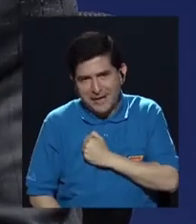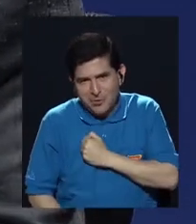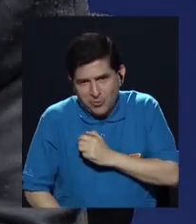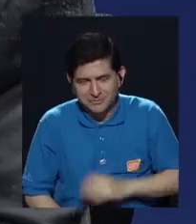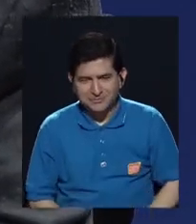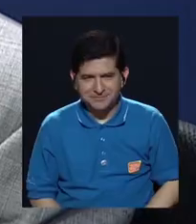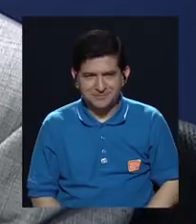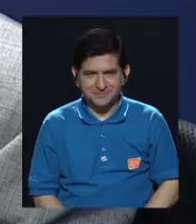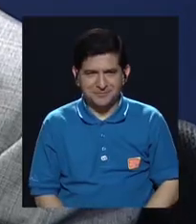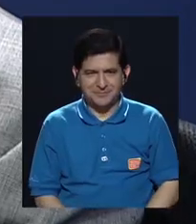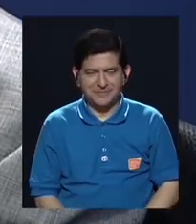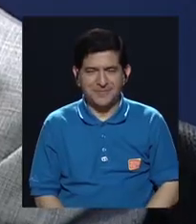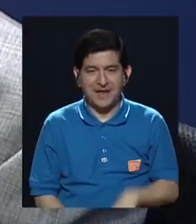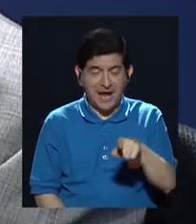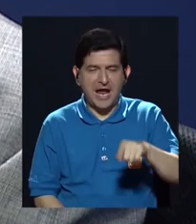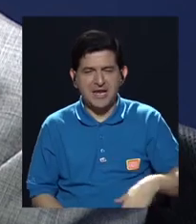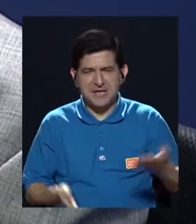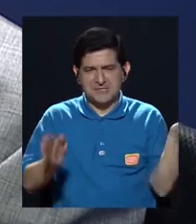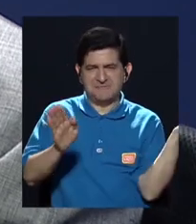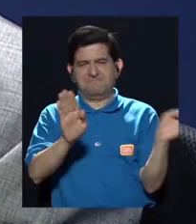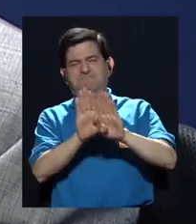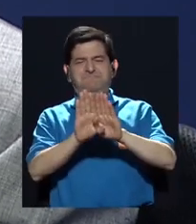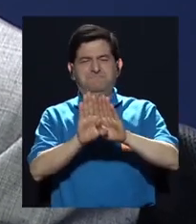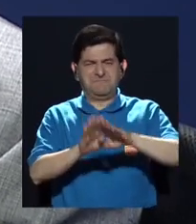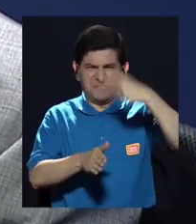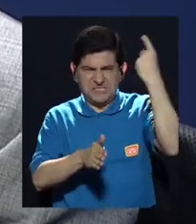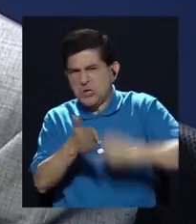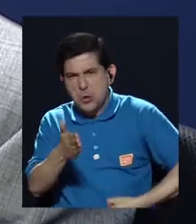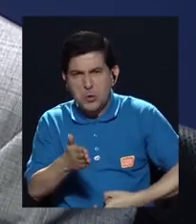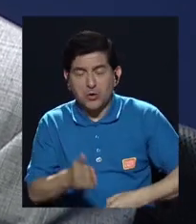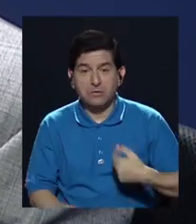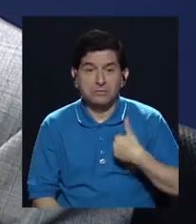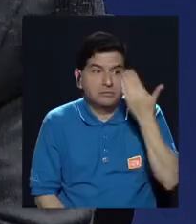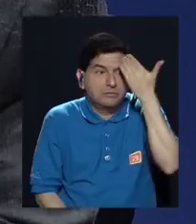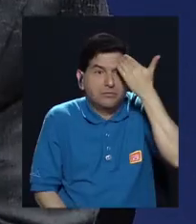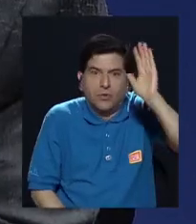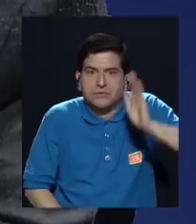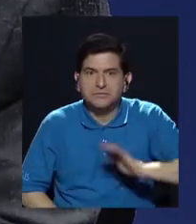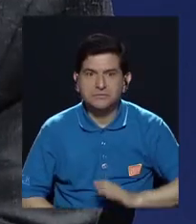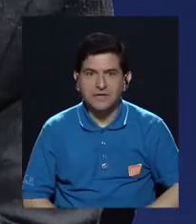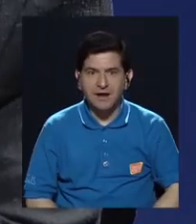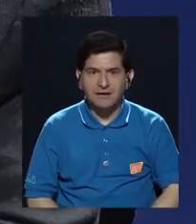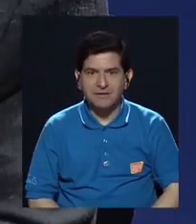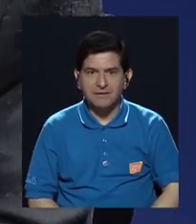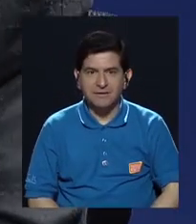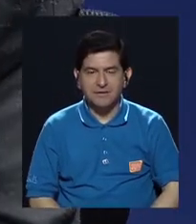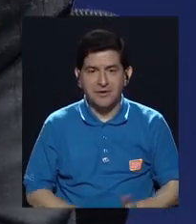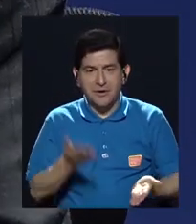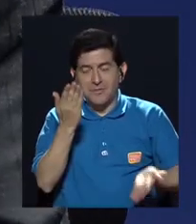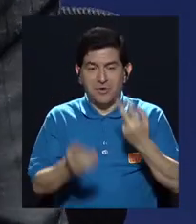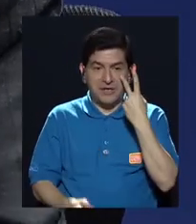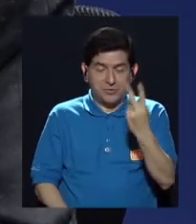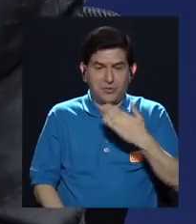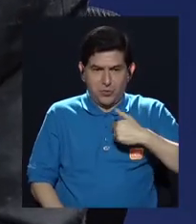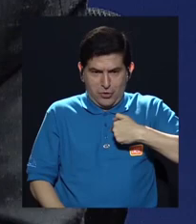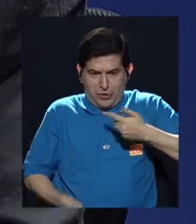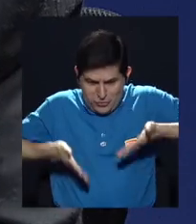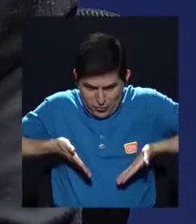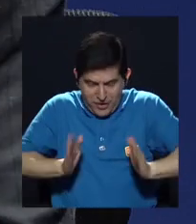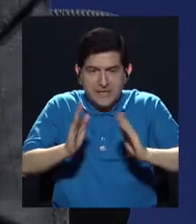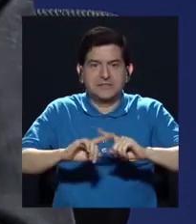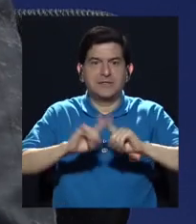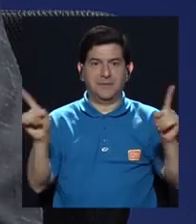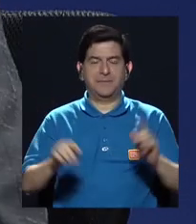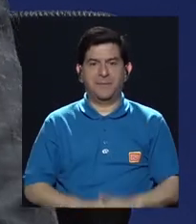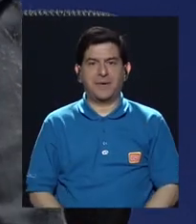perdón. Si llegaba tarde, trancaba la puerta. ¡Uf! Estrictísimo era. Y yo no sé si era porque me había visto nacer a mí,